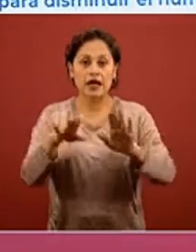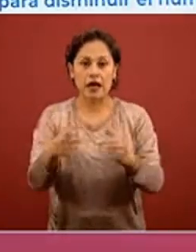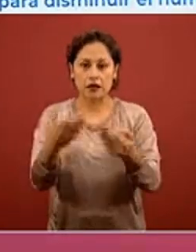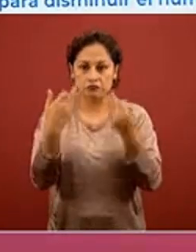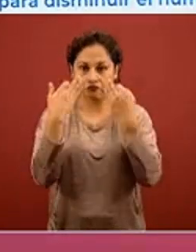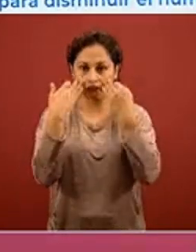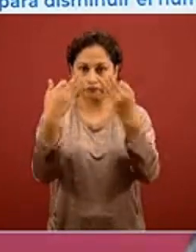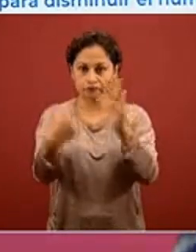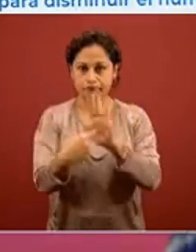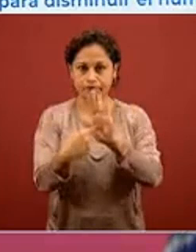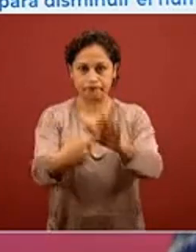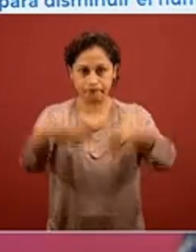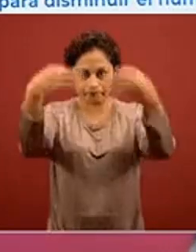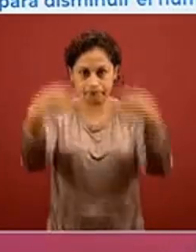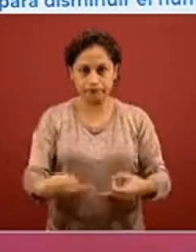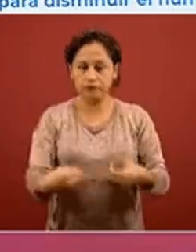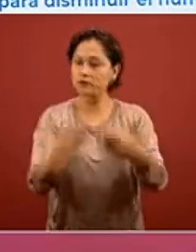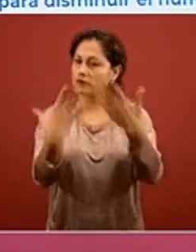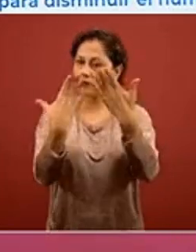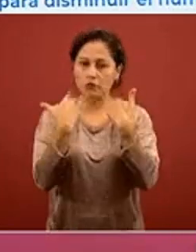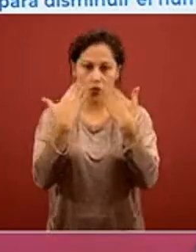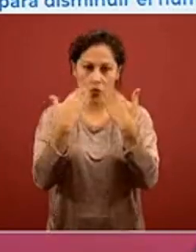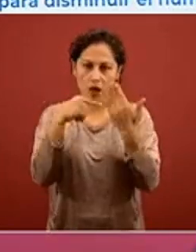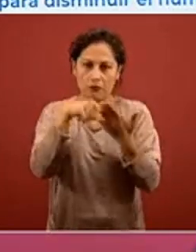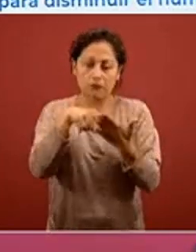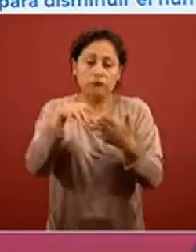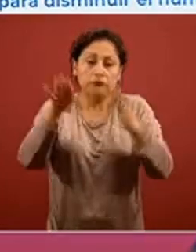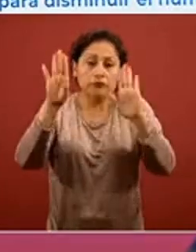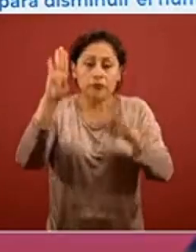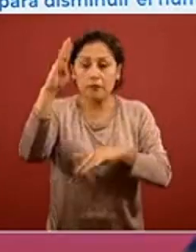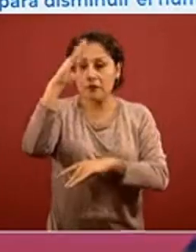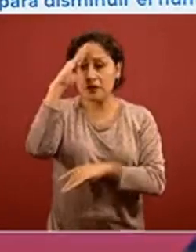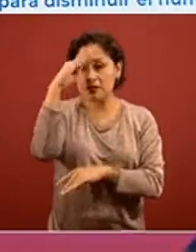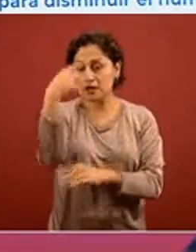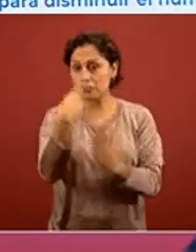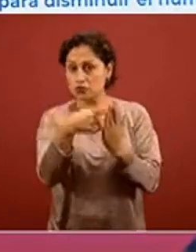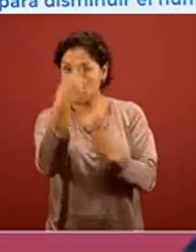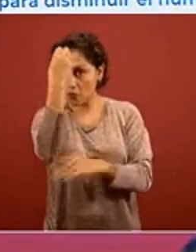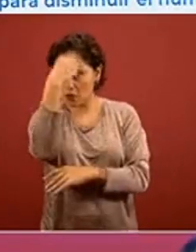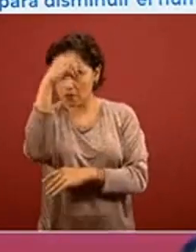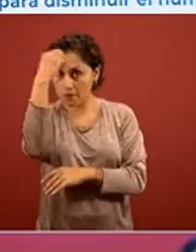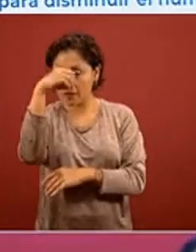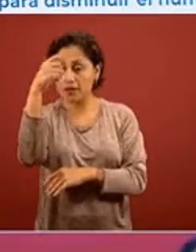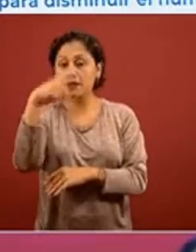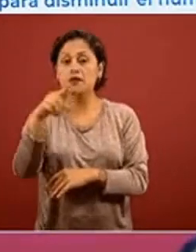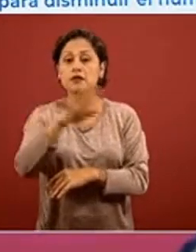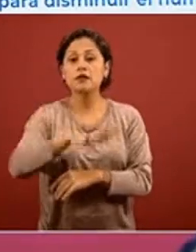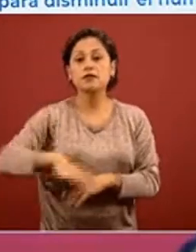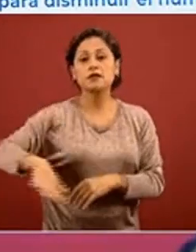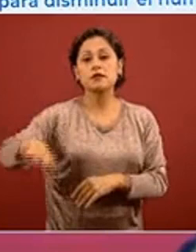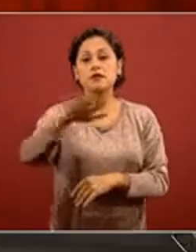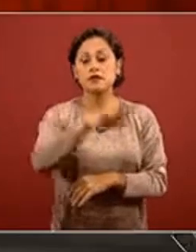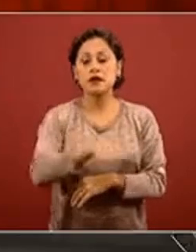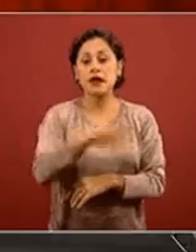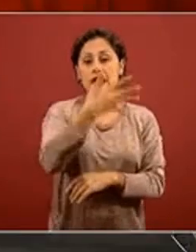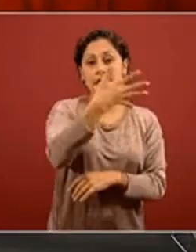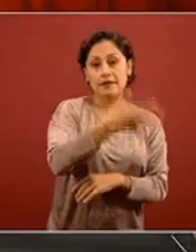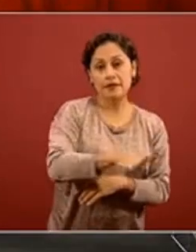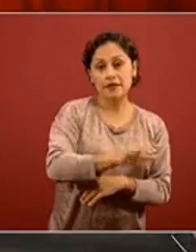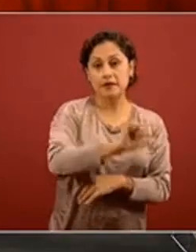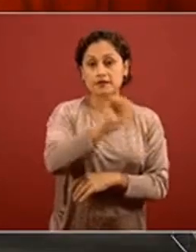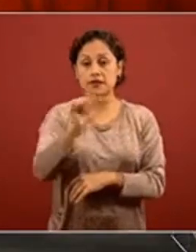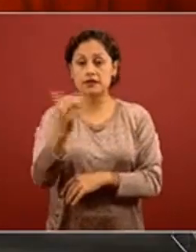que sea aplicable a todas las sociedades, que 10 al 50% de la población usa correctamente